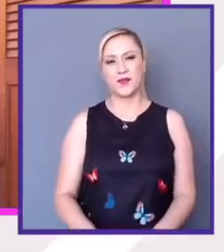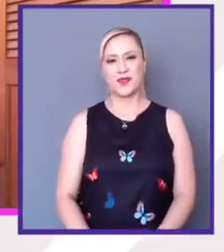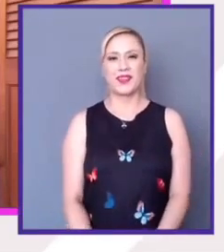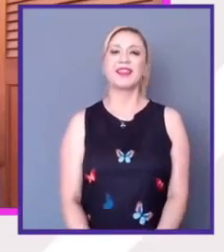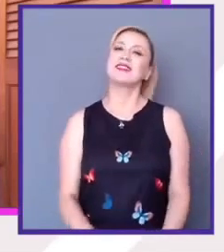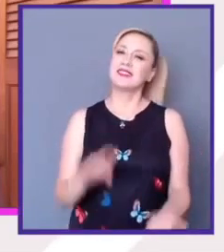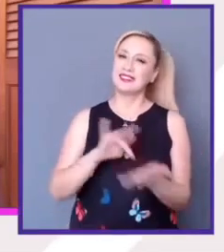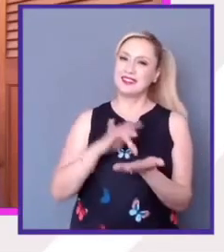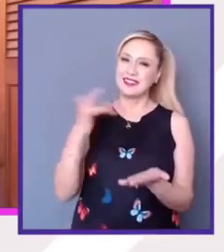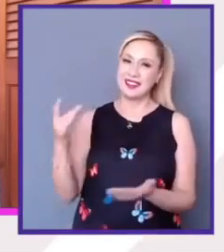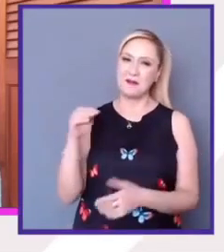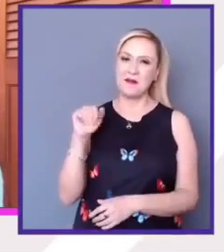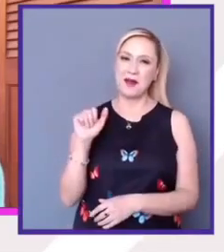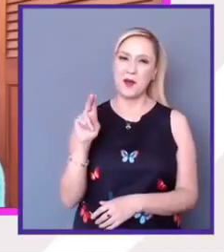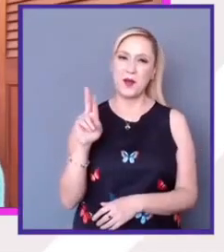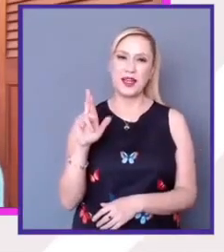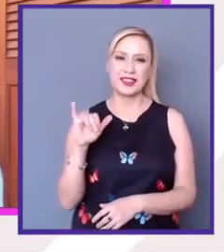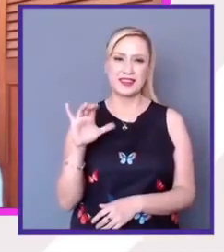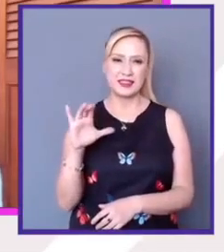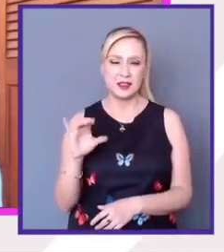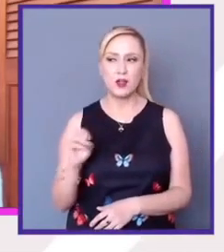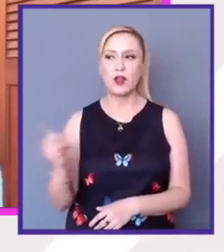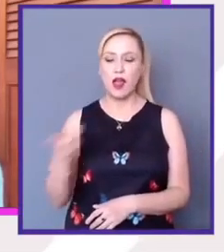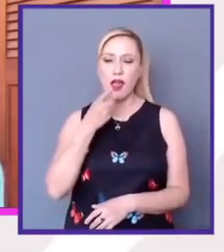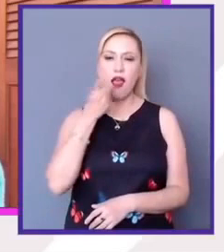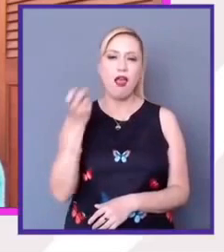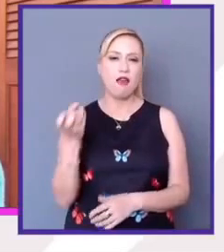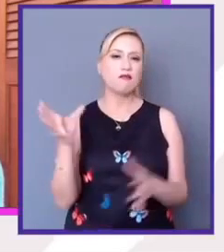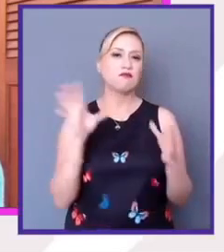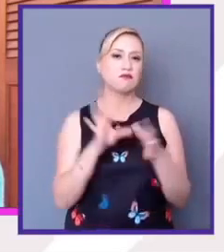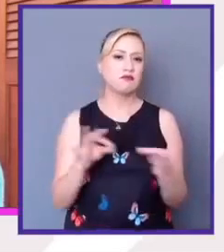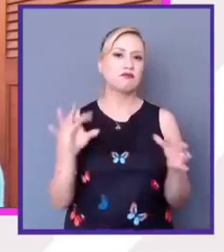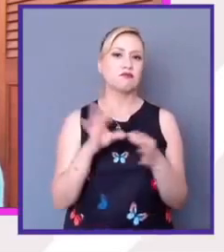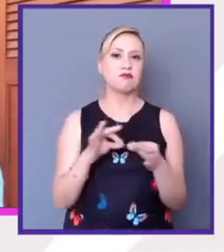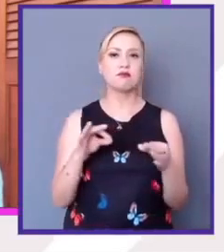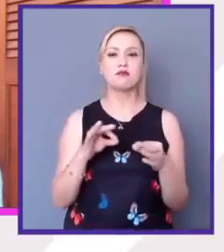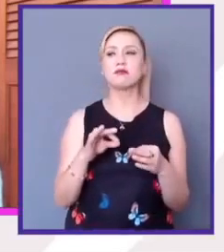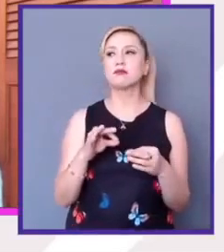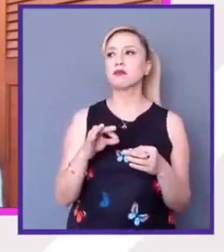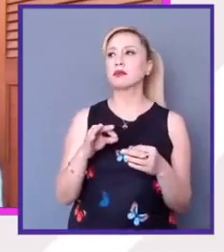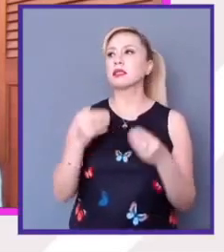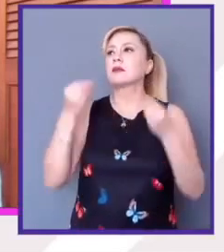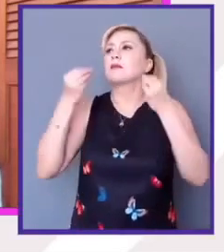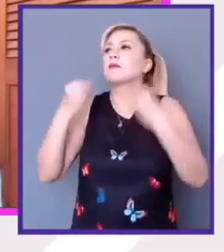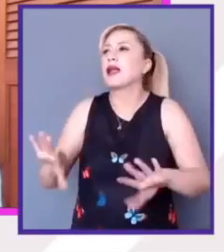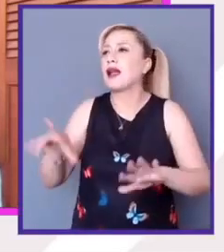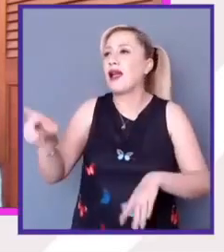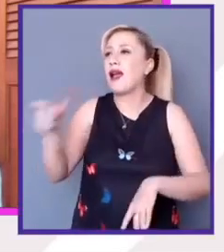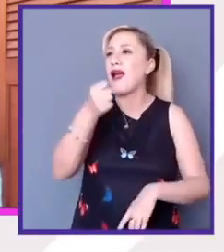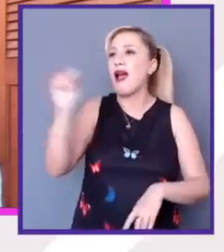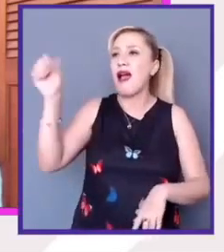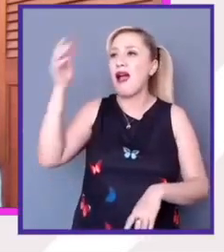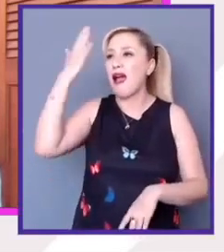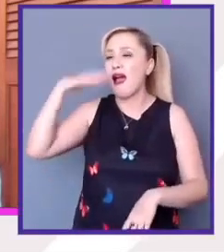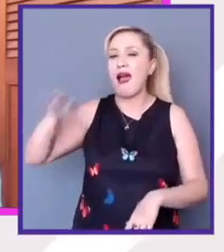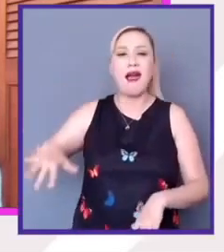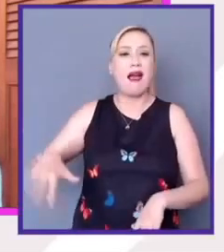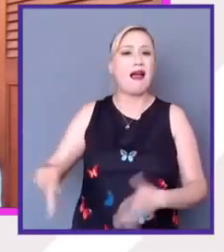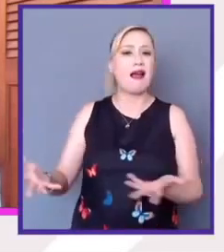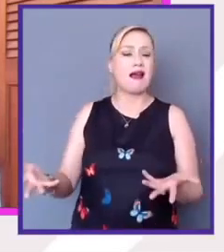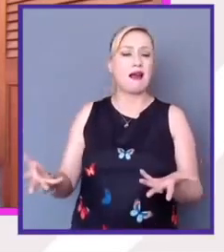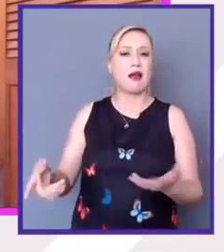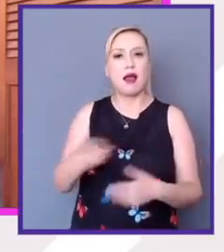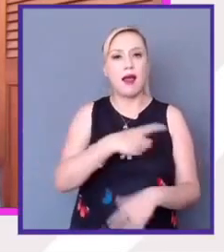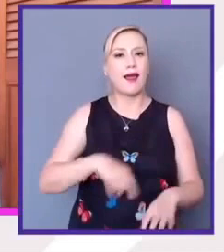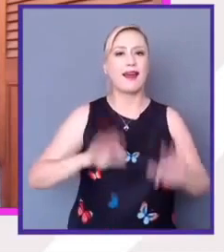Muchísimas gracias, Mauricio. Creo que como tú mencionas, menor pérdida de talento, mayor innovación, mejor ambiente laboral, pertenencia a